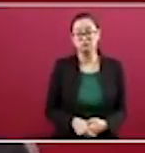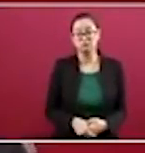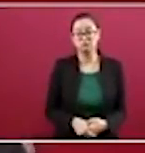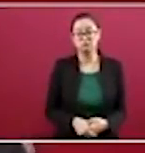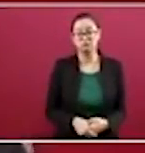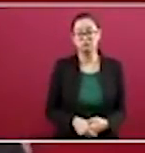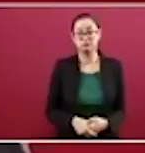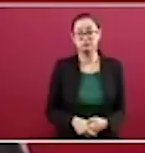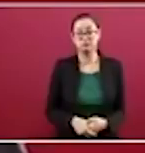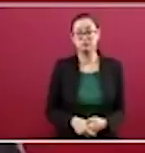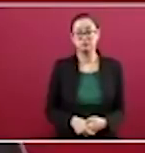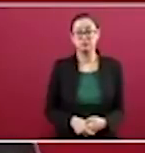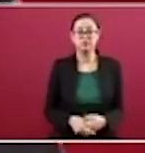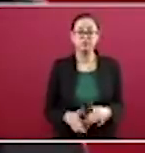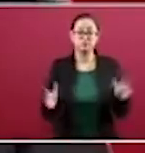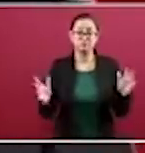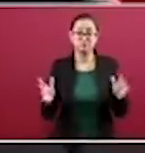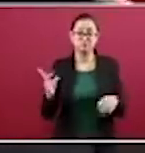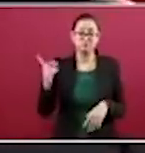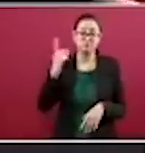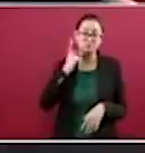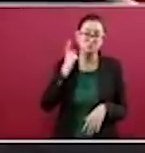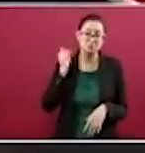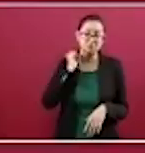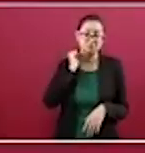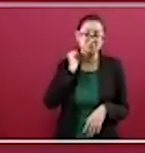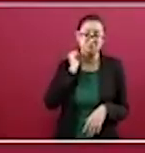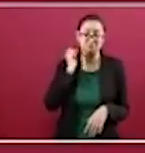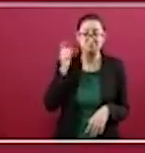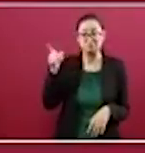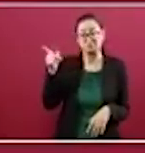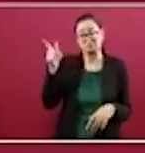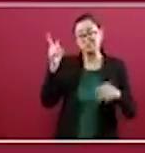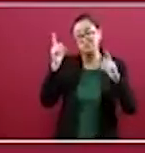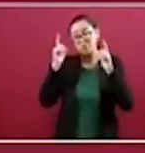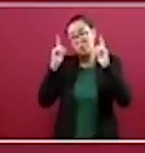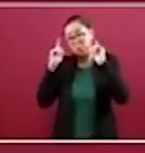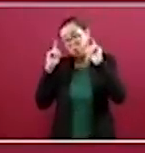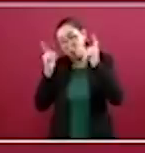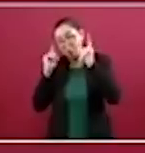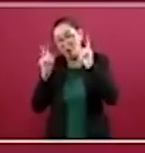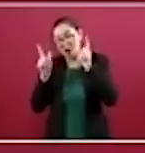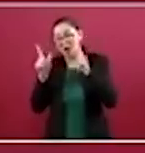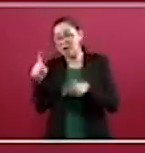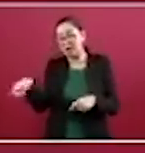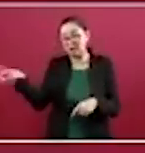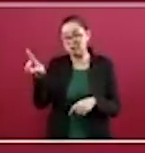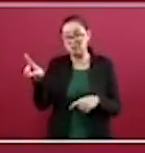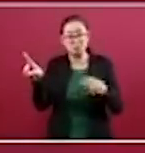Ojalá y los legisladores pues le hagan caso a la